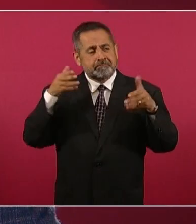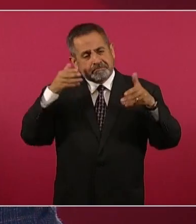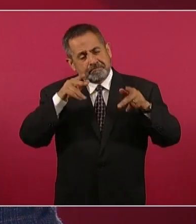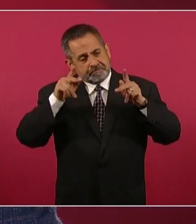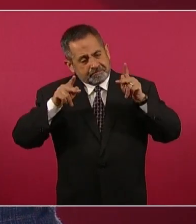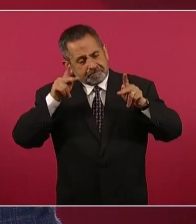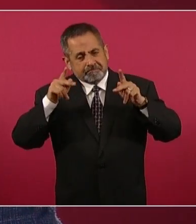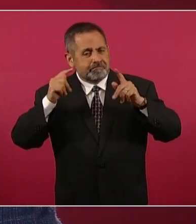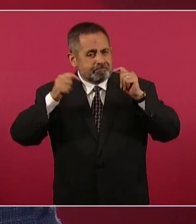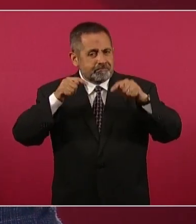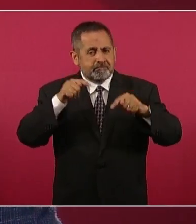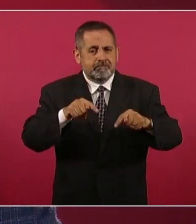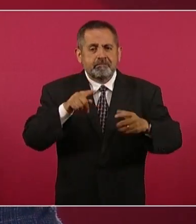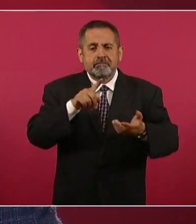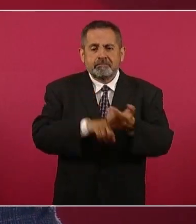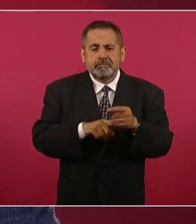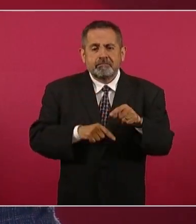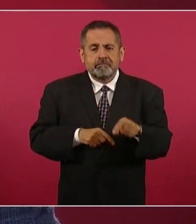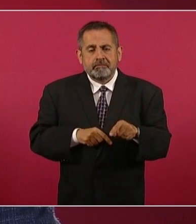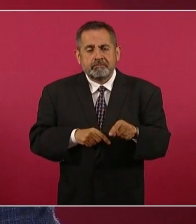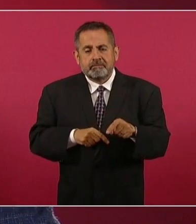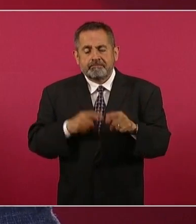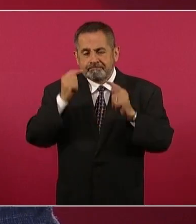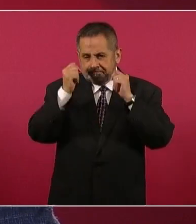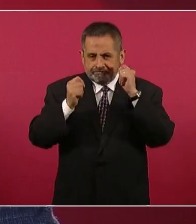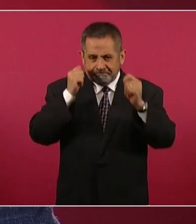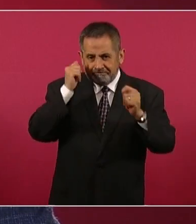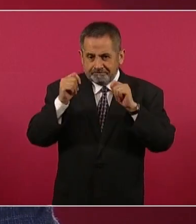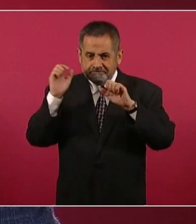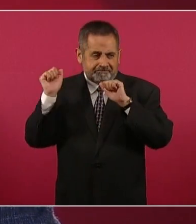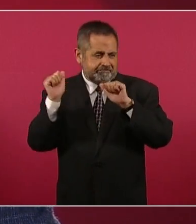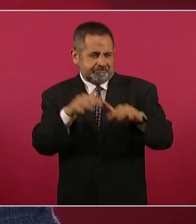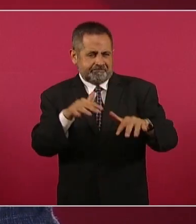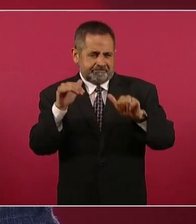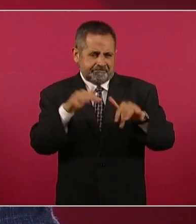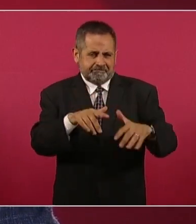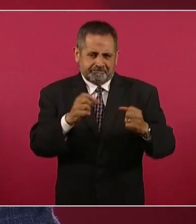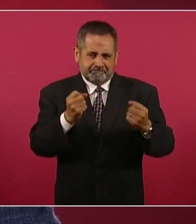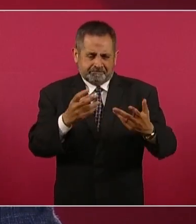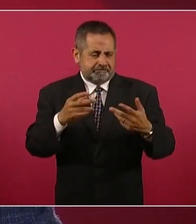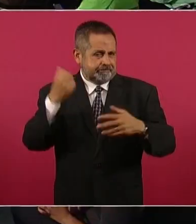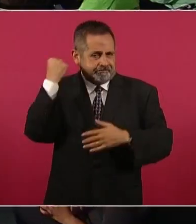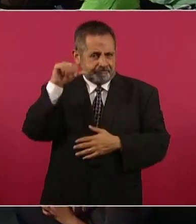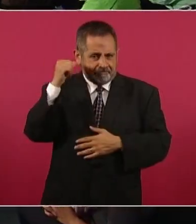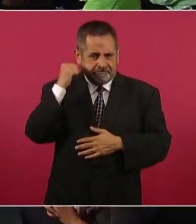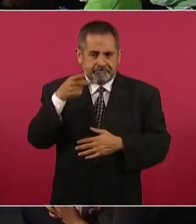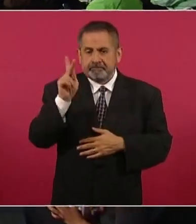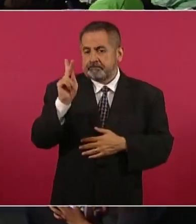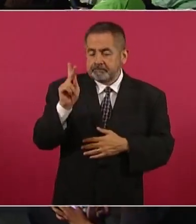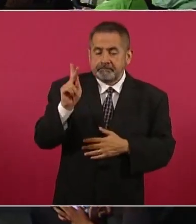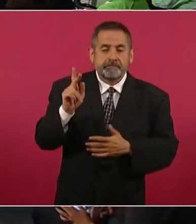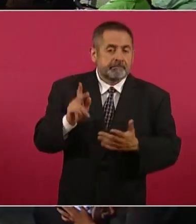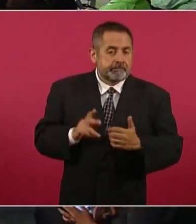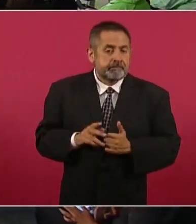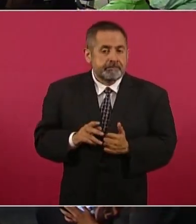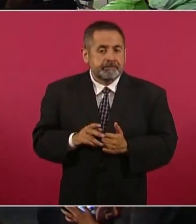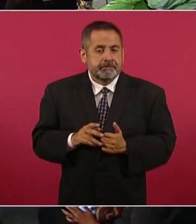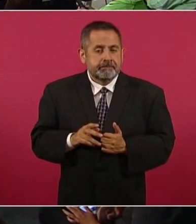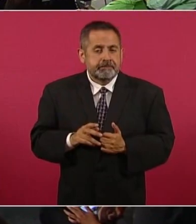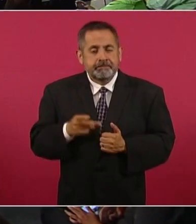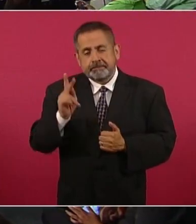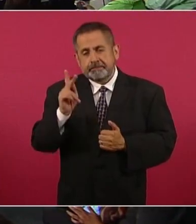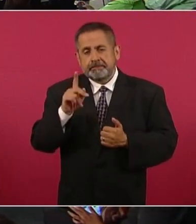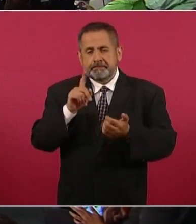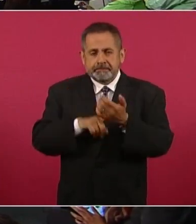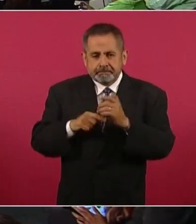de interés hacia el turismo, un interés importante también, pero de